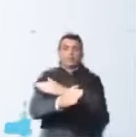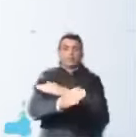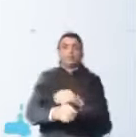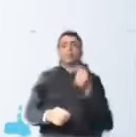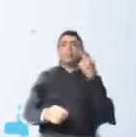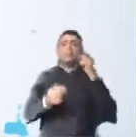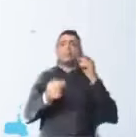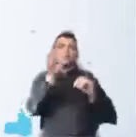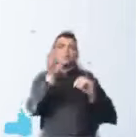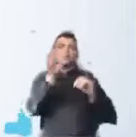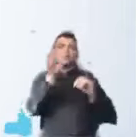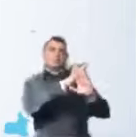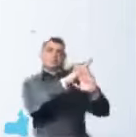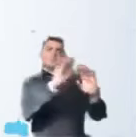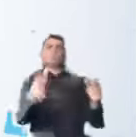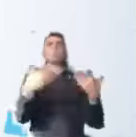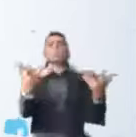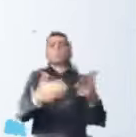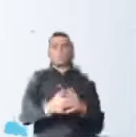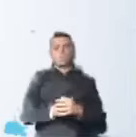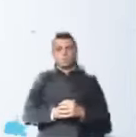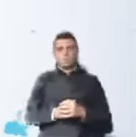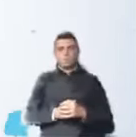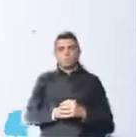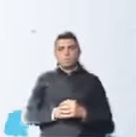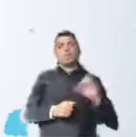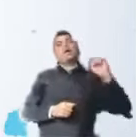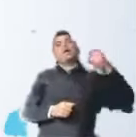Lo primero es utilizar el tapabocas de la manera adecuada,